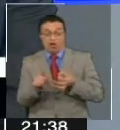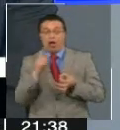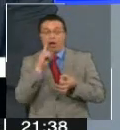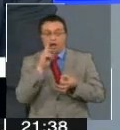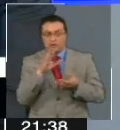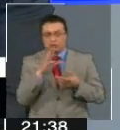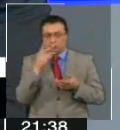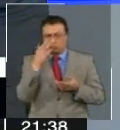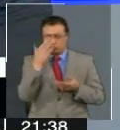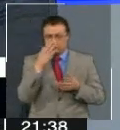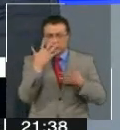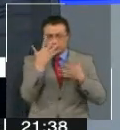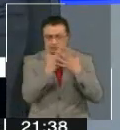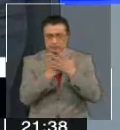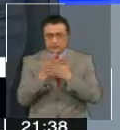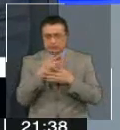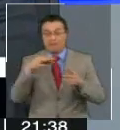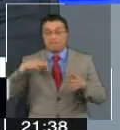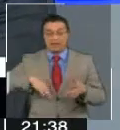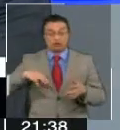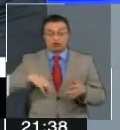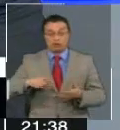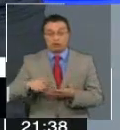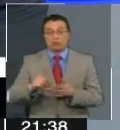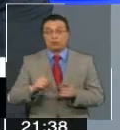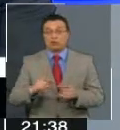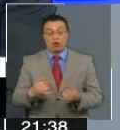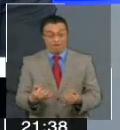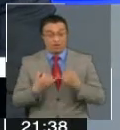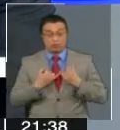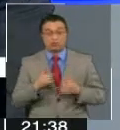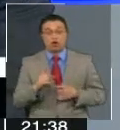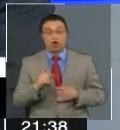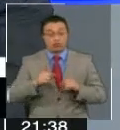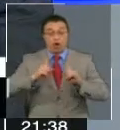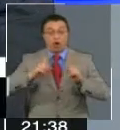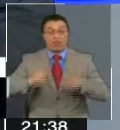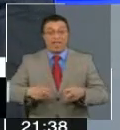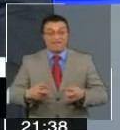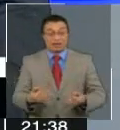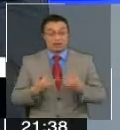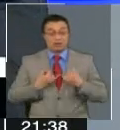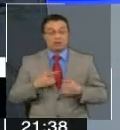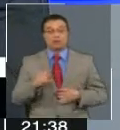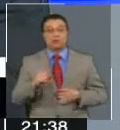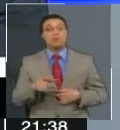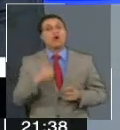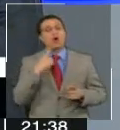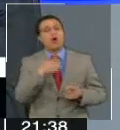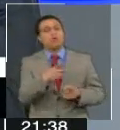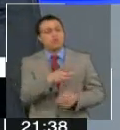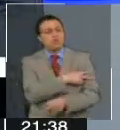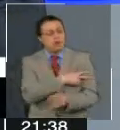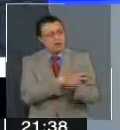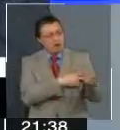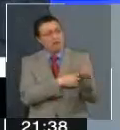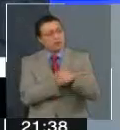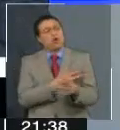las pensiones que se estaban visando? No, y no tendría por qué haberlo hecho. ¿Cómo no? Porque, si era subordinado suyo. Sí, pero le